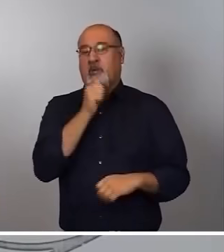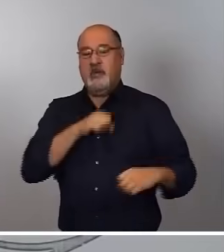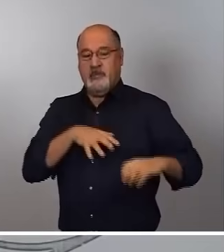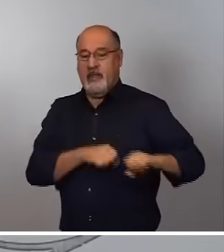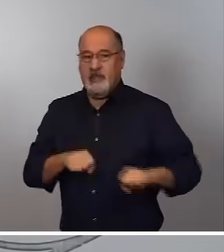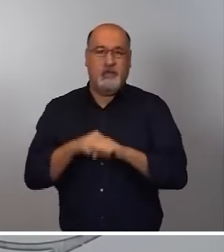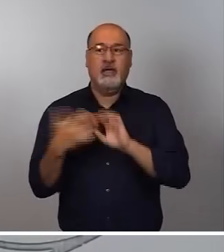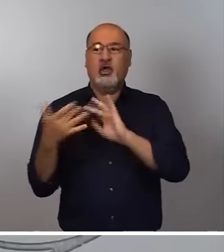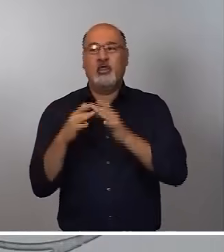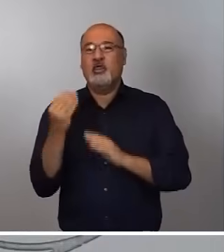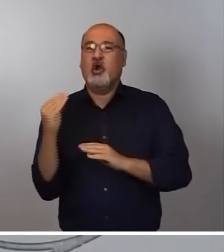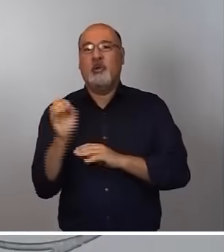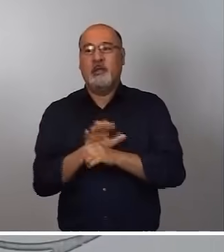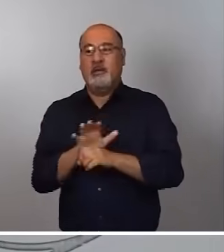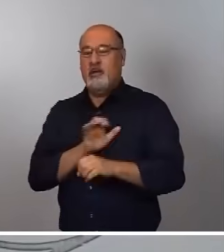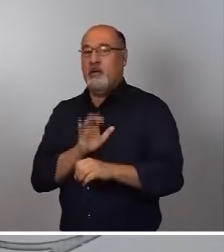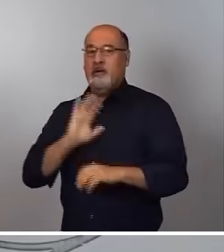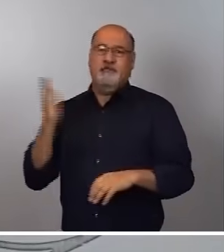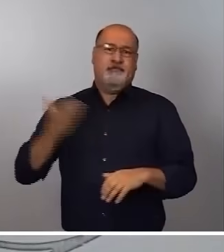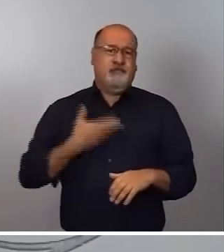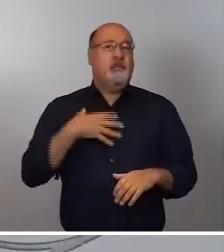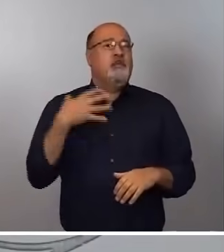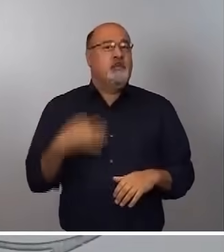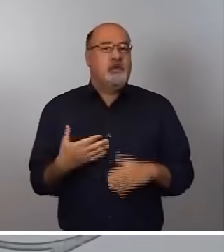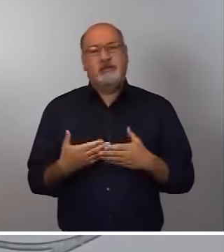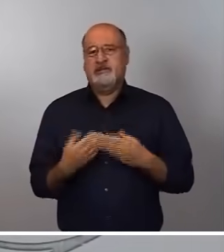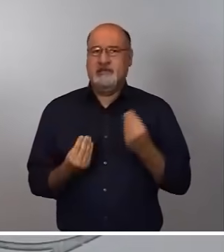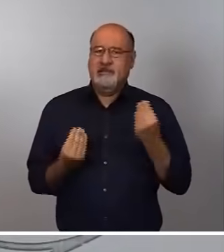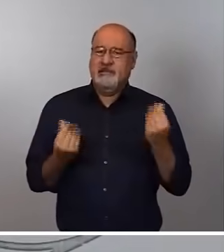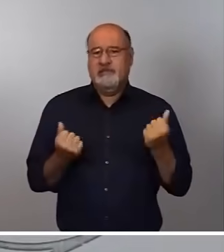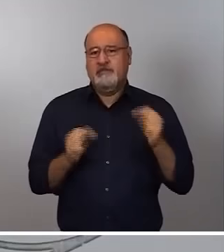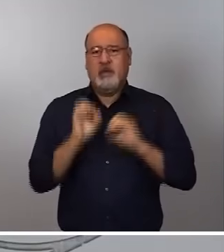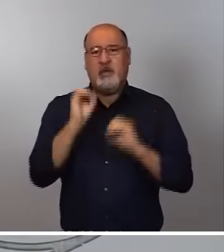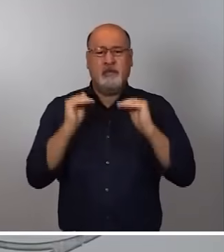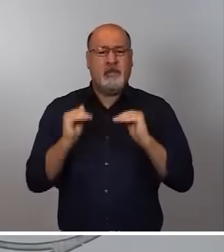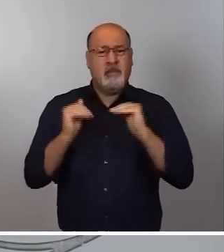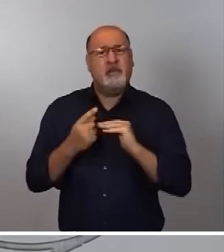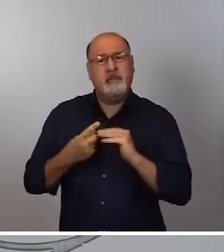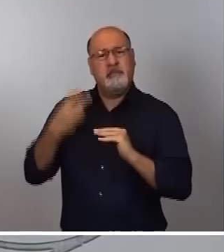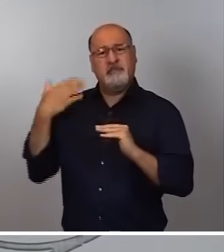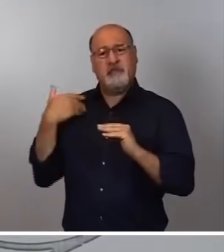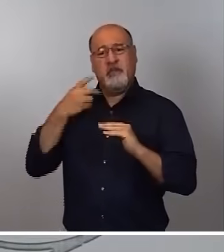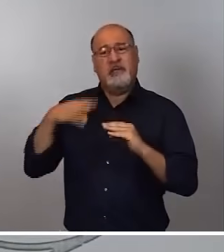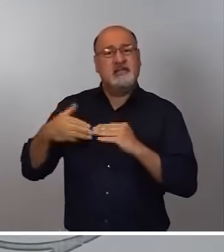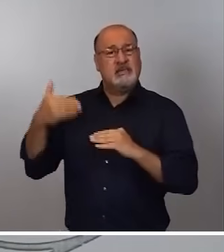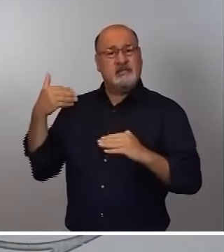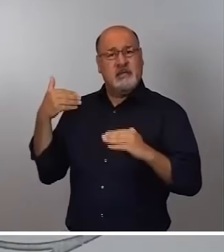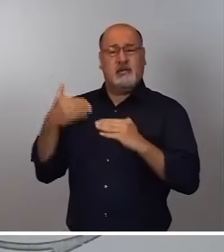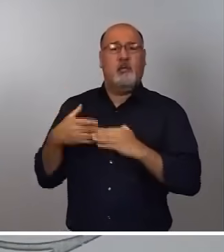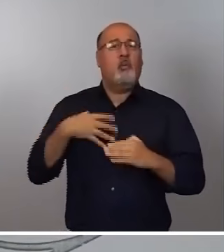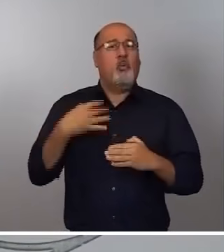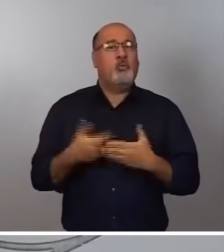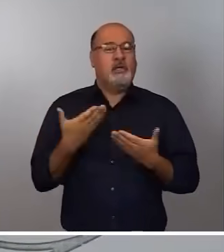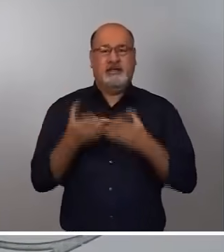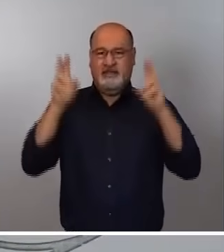con el mismo y aunque cifra socialmente muy inferiores a las de otras épocas pues ahí puede también estarse esta cuestión que